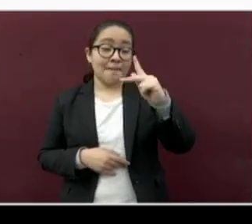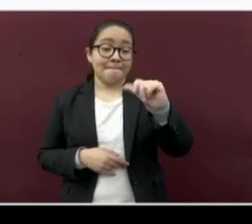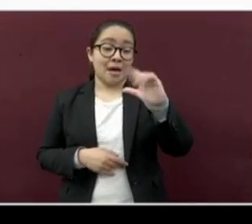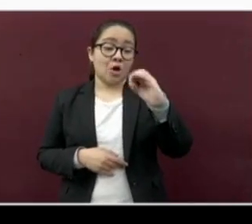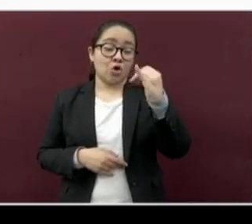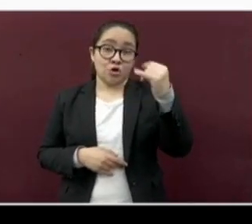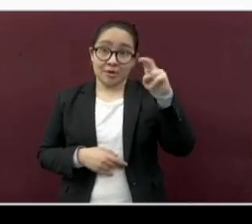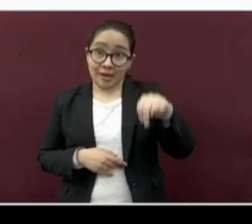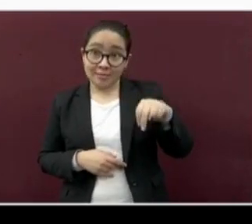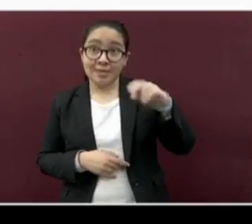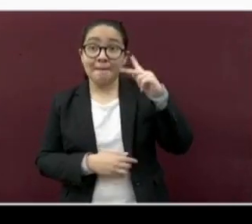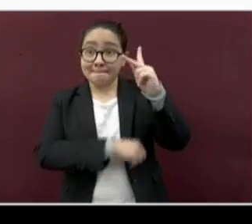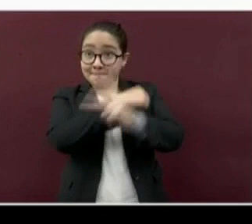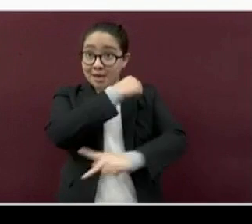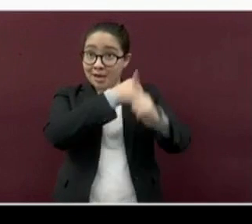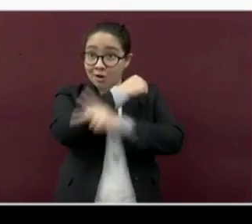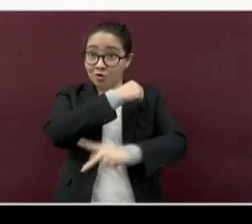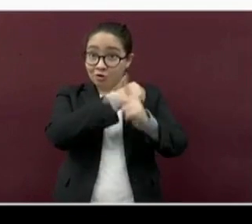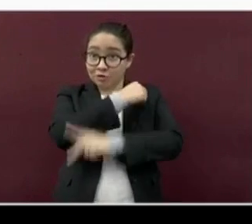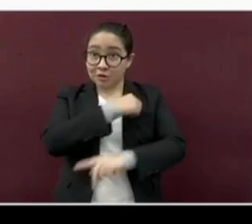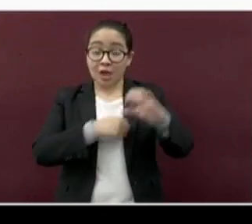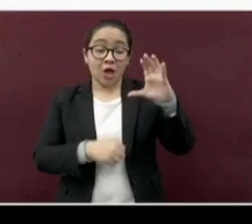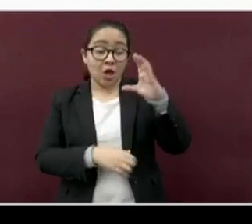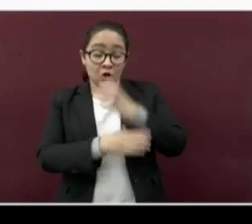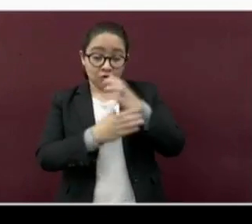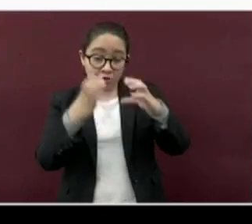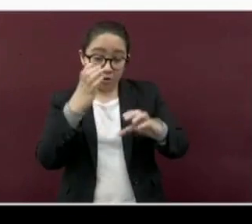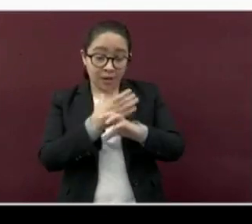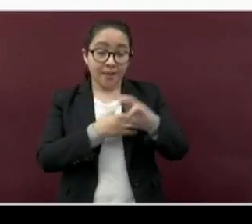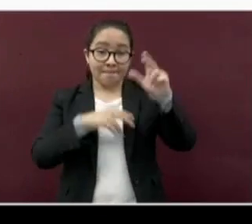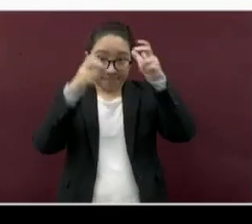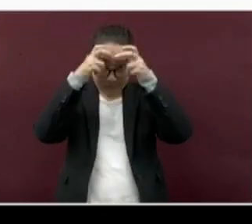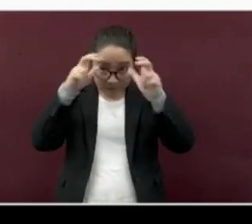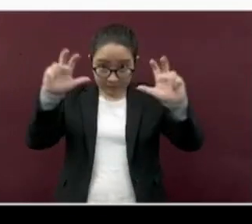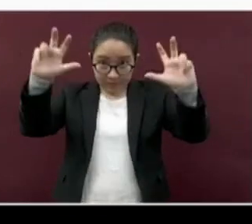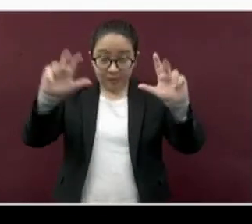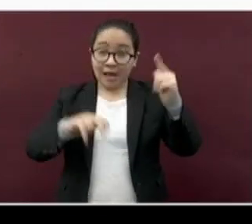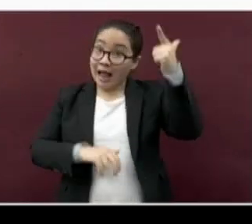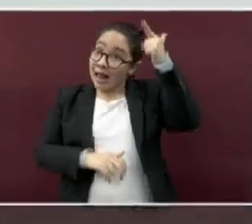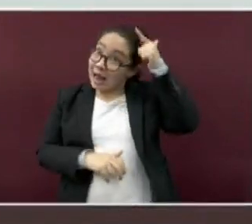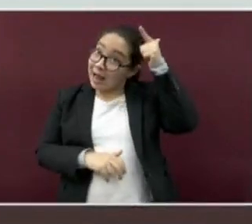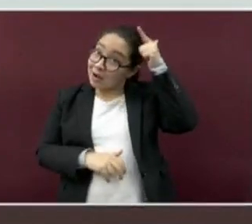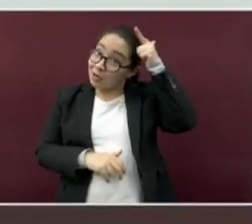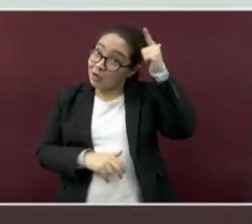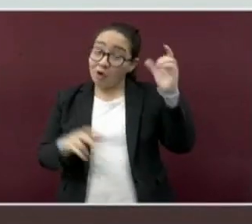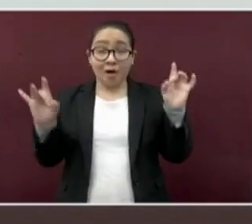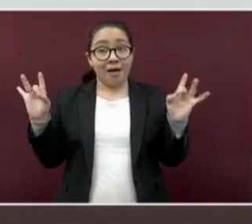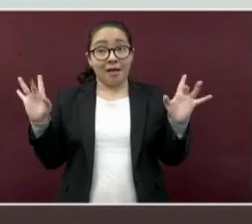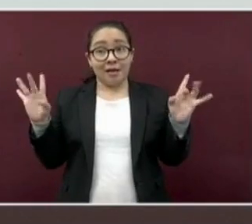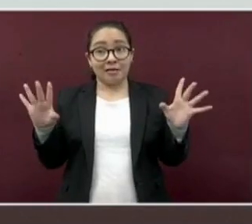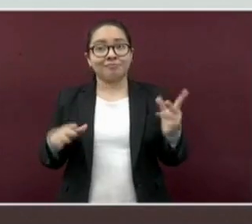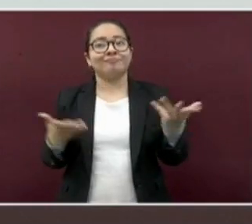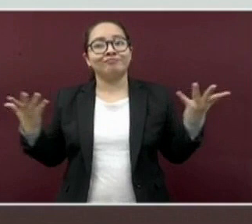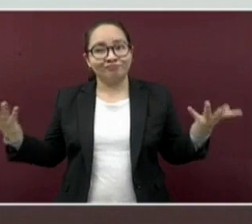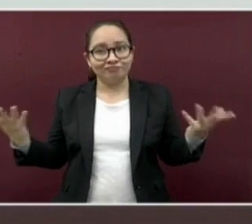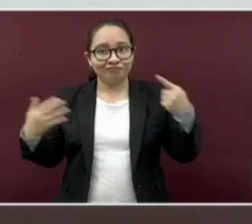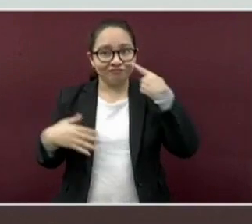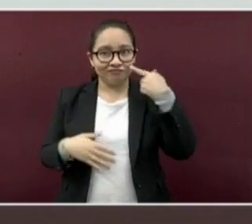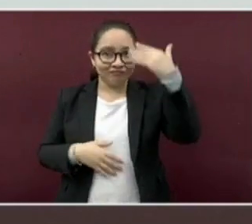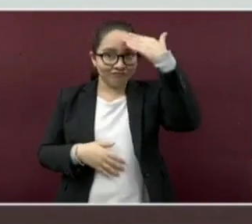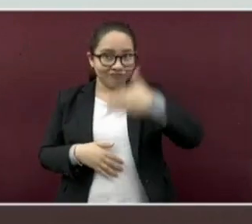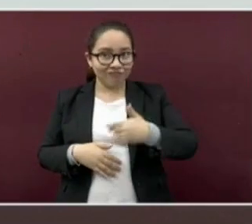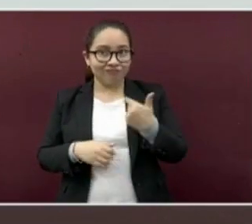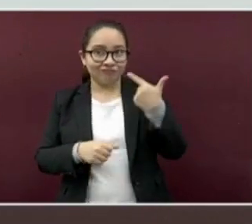Perote, Cosoleacaque, Misantla, Lerdo de Tejada y Ángel Recabada. Es evidente que la